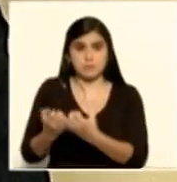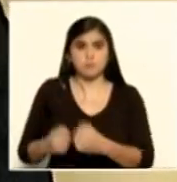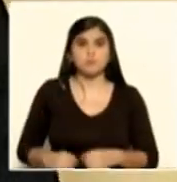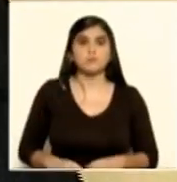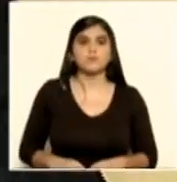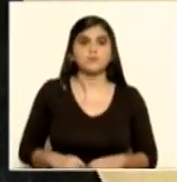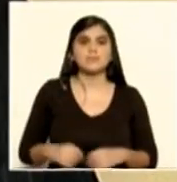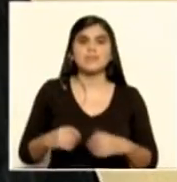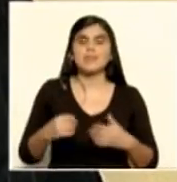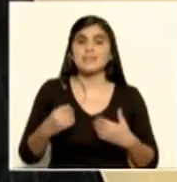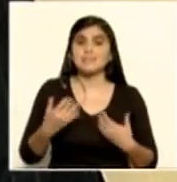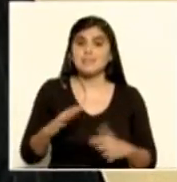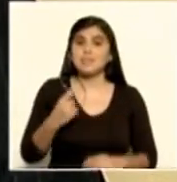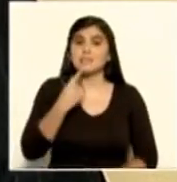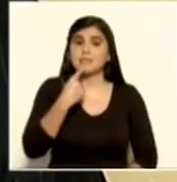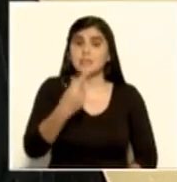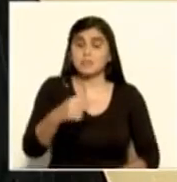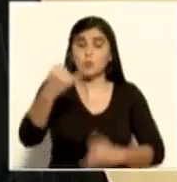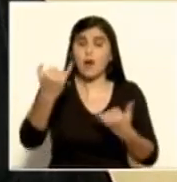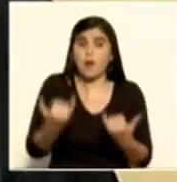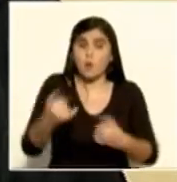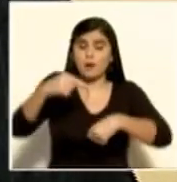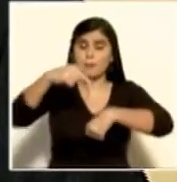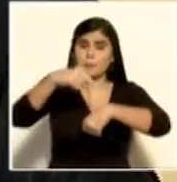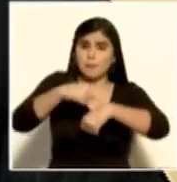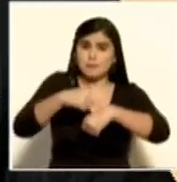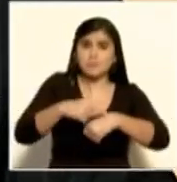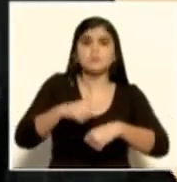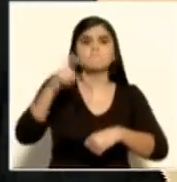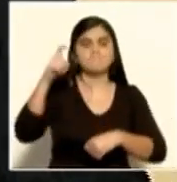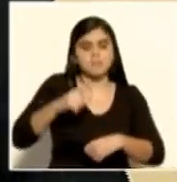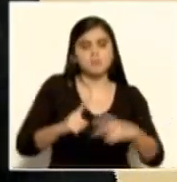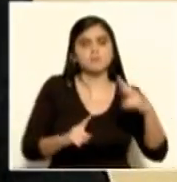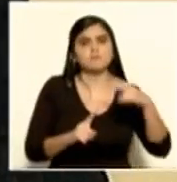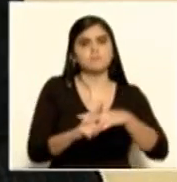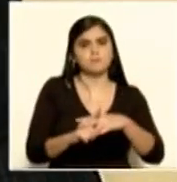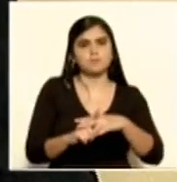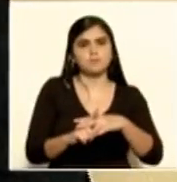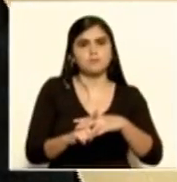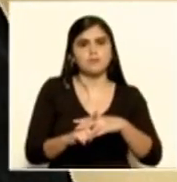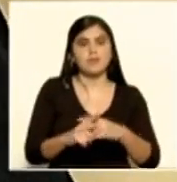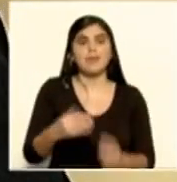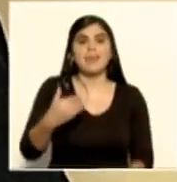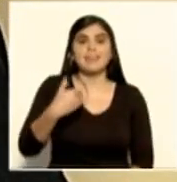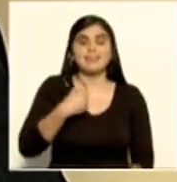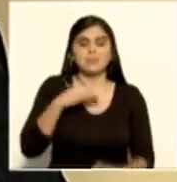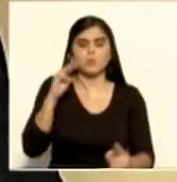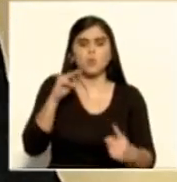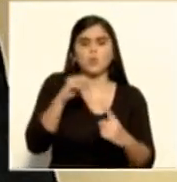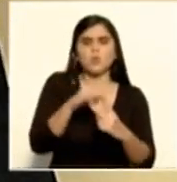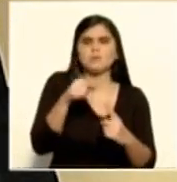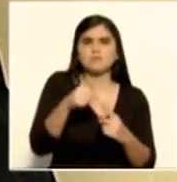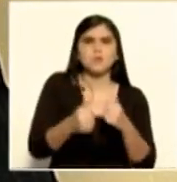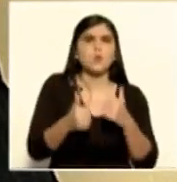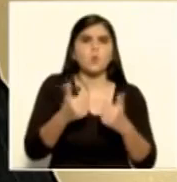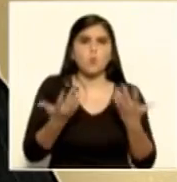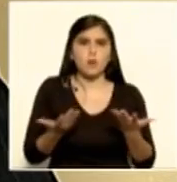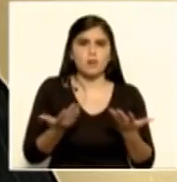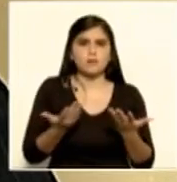se ha determinado que es el momento de esta aplicación. Y tenemos una misión que